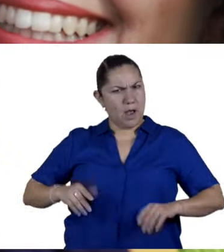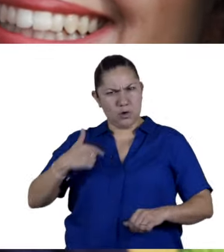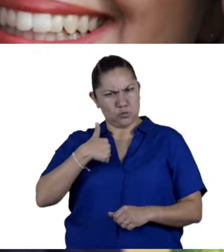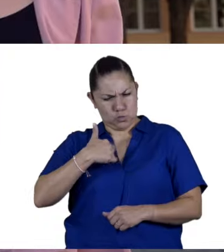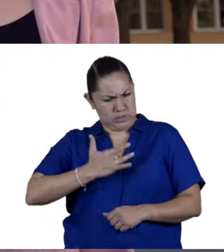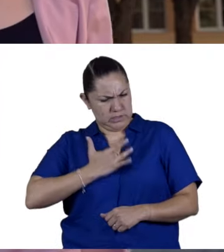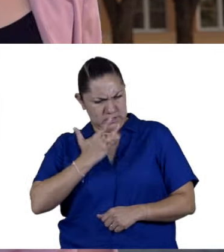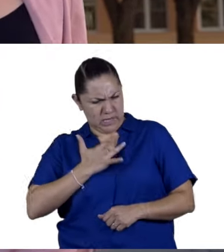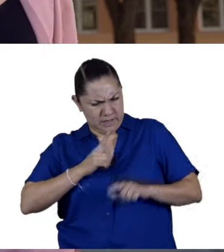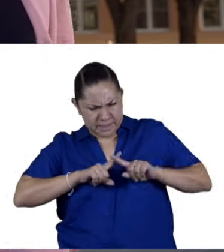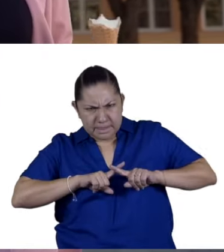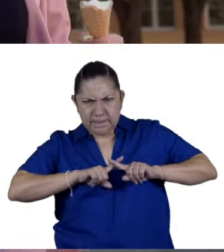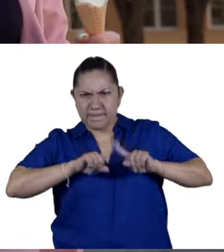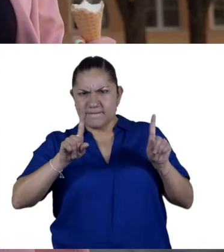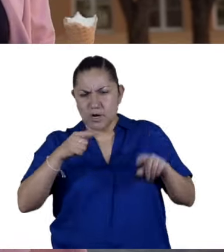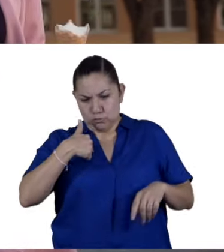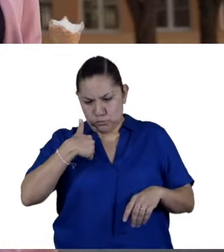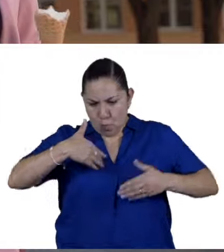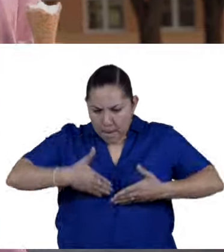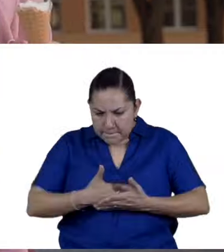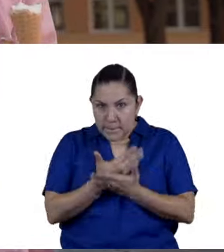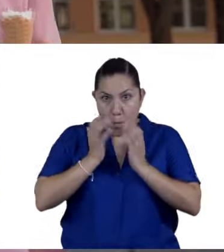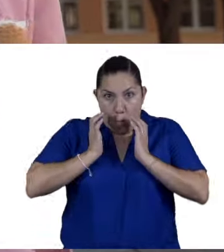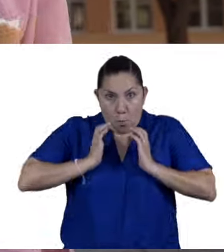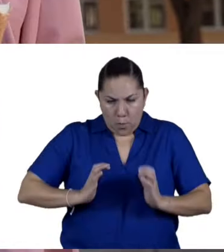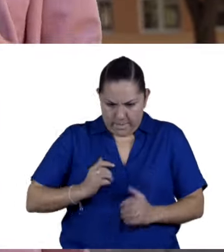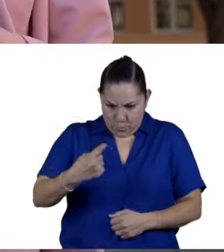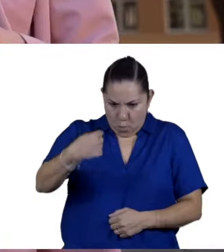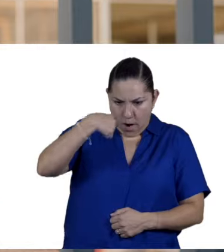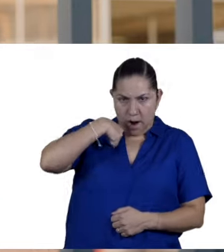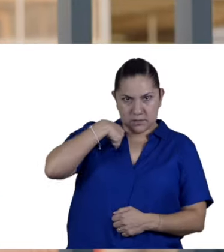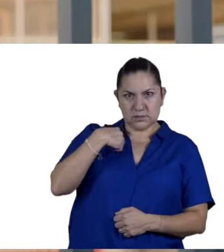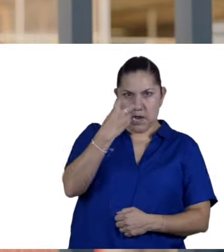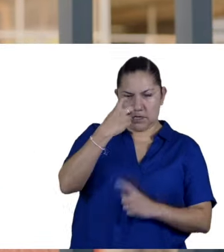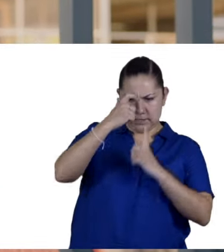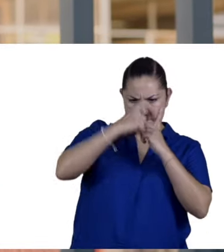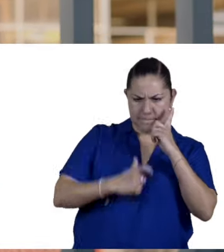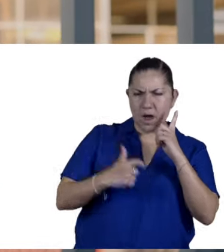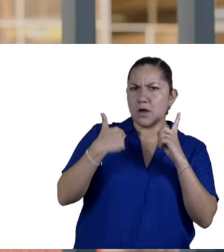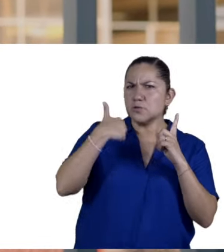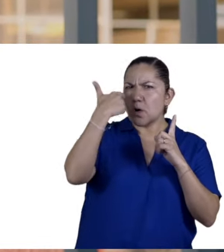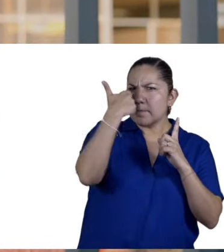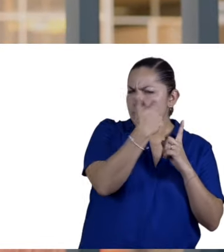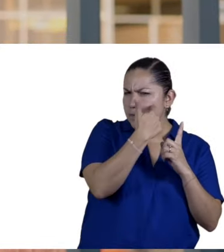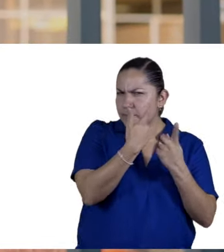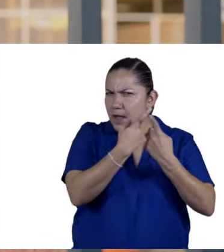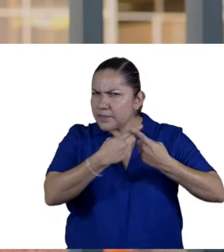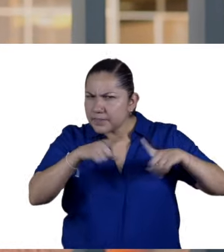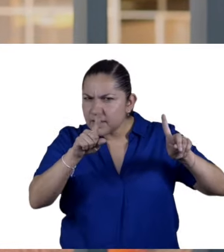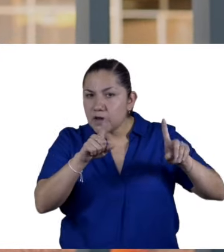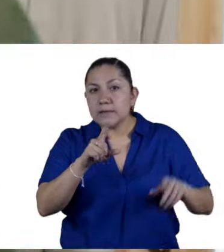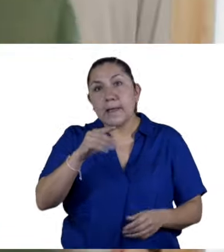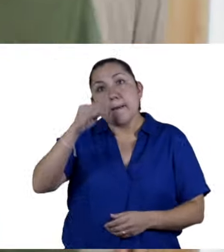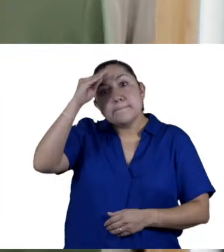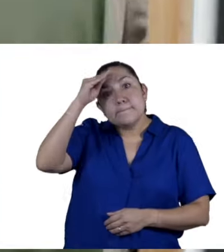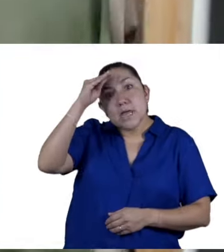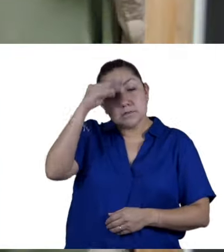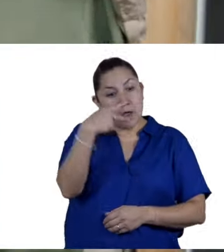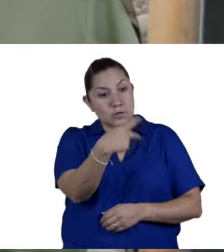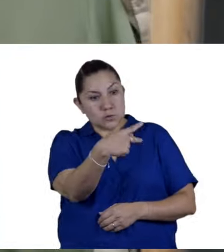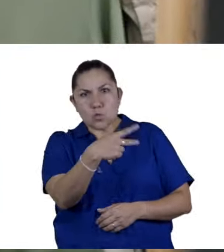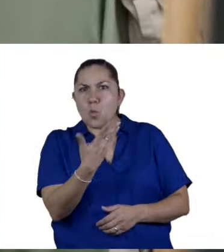femenino, de su sexo biológicamente asignado, o simplemente desde su apariencia física, se percibe como un